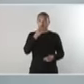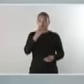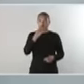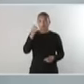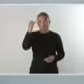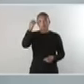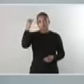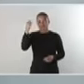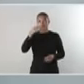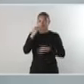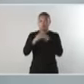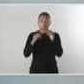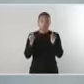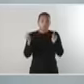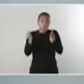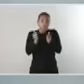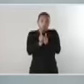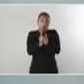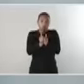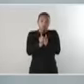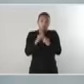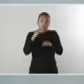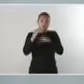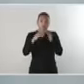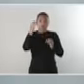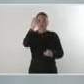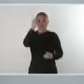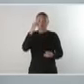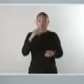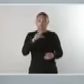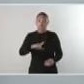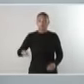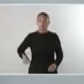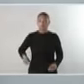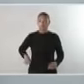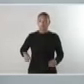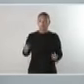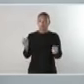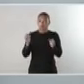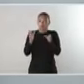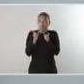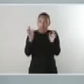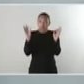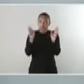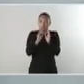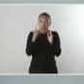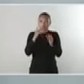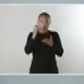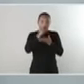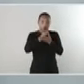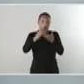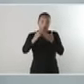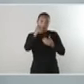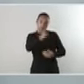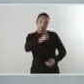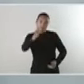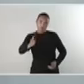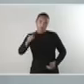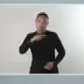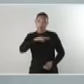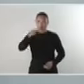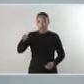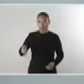todos juntos porque sabemos que un gobierno cercano es el que da orientación a cada uno de nosotros seré un gobernador